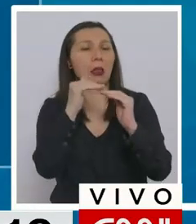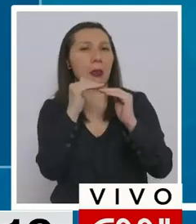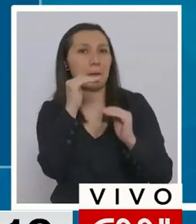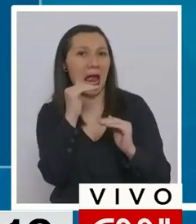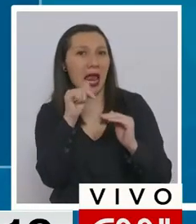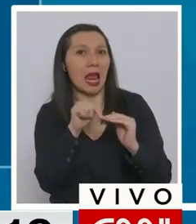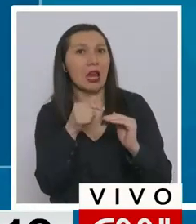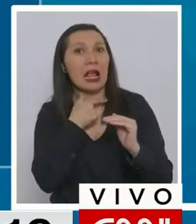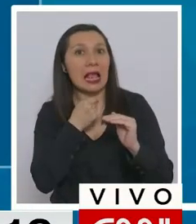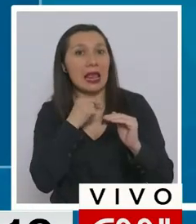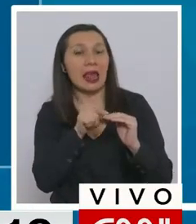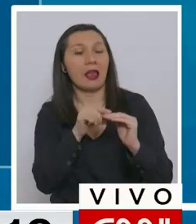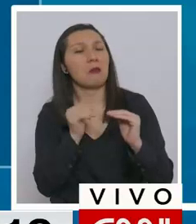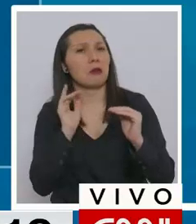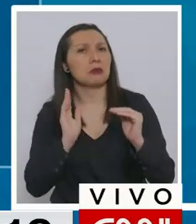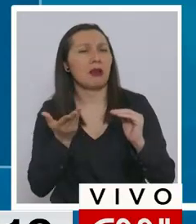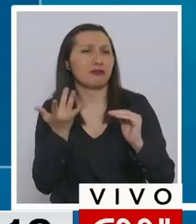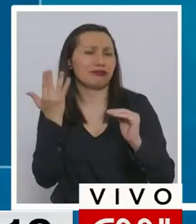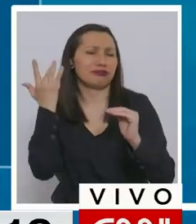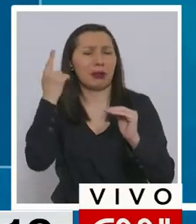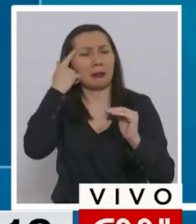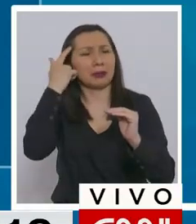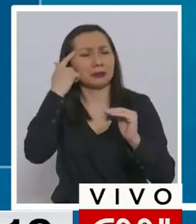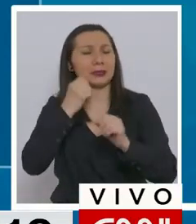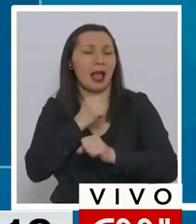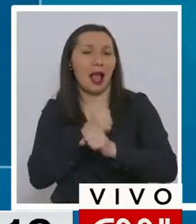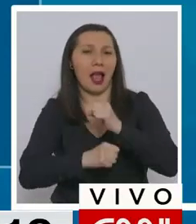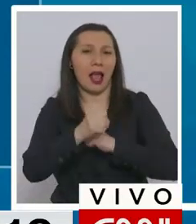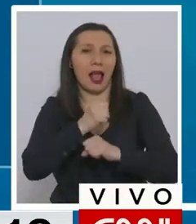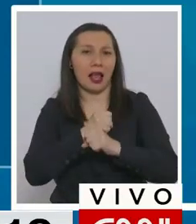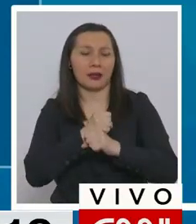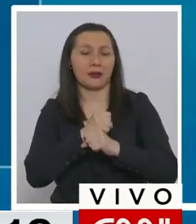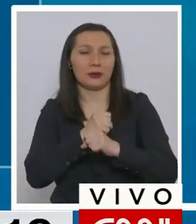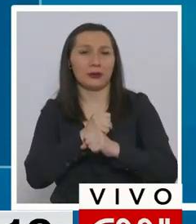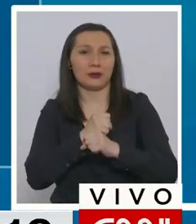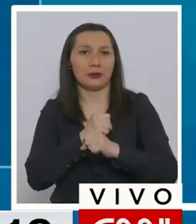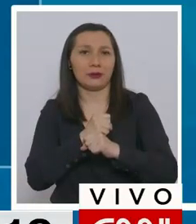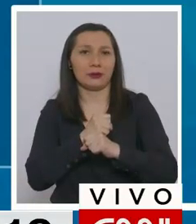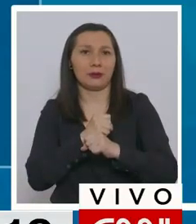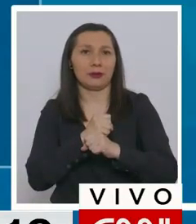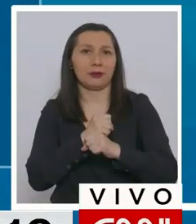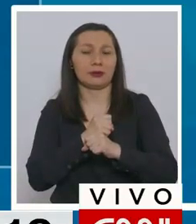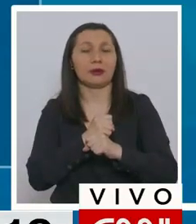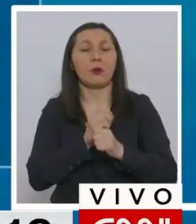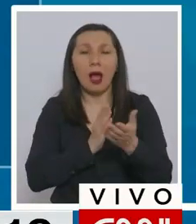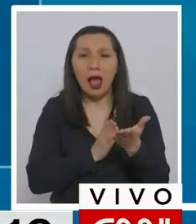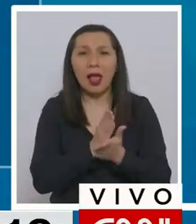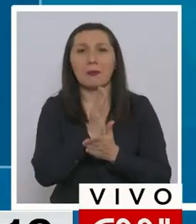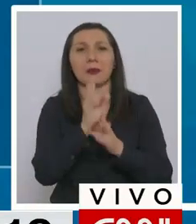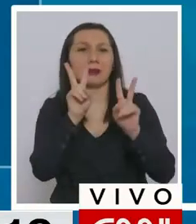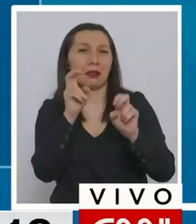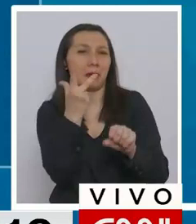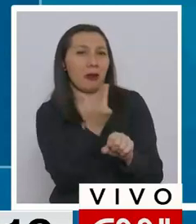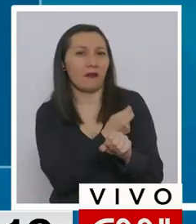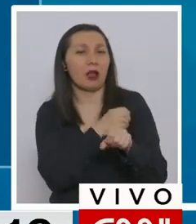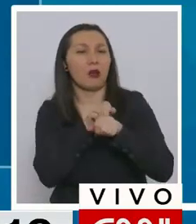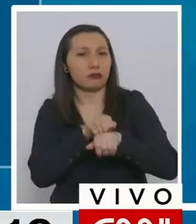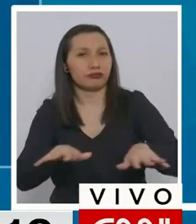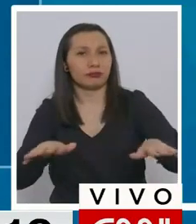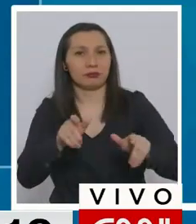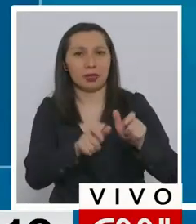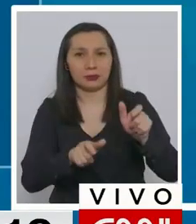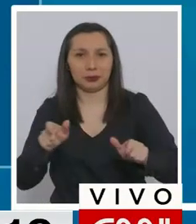objetivo mayor de 18 años vacunada con primera dosis y dosis única. Hay que recordar que nuestra meta original era vacunar